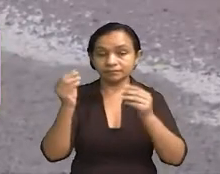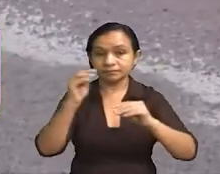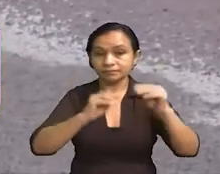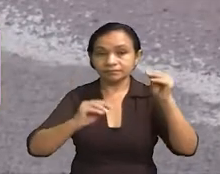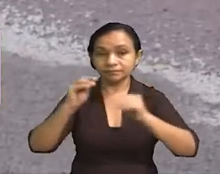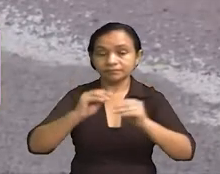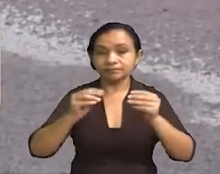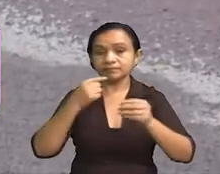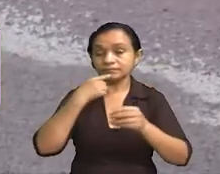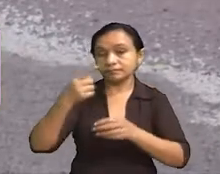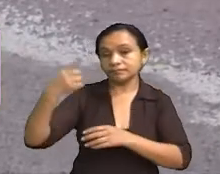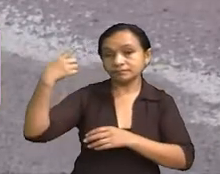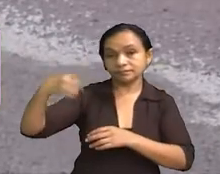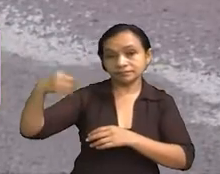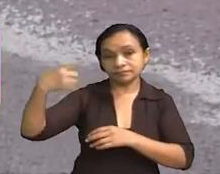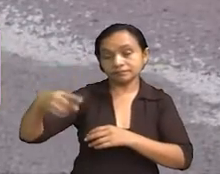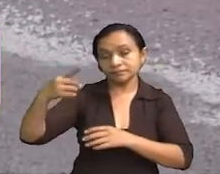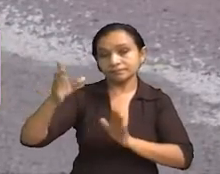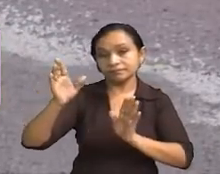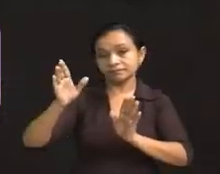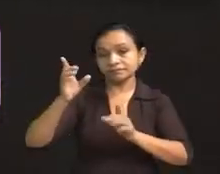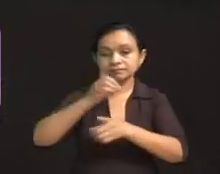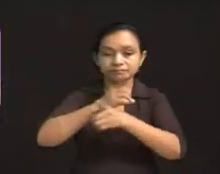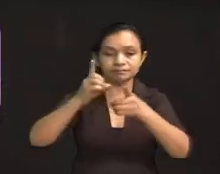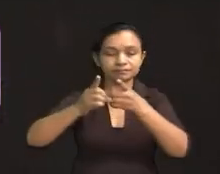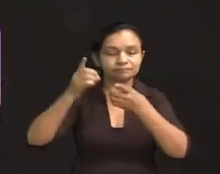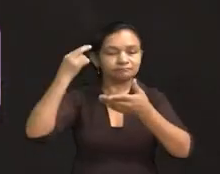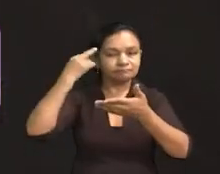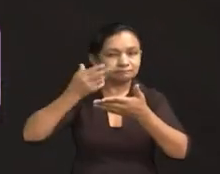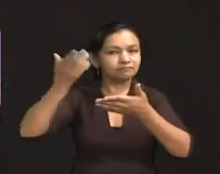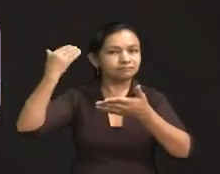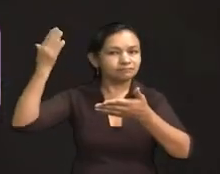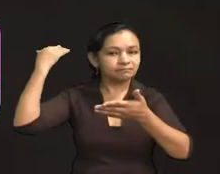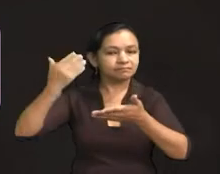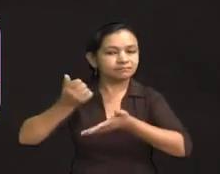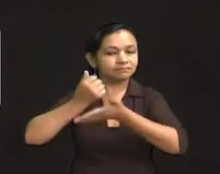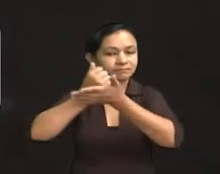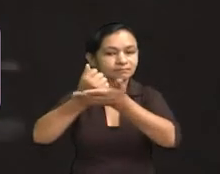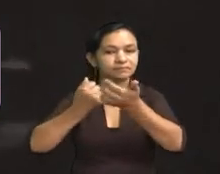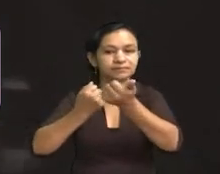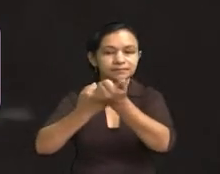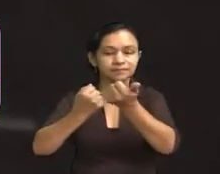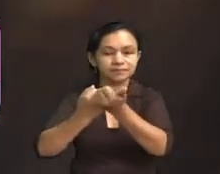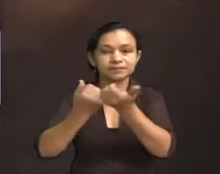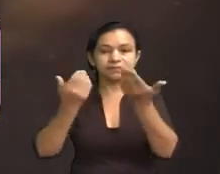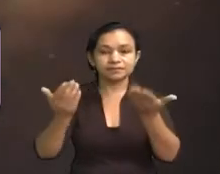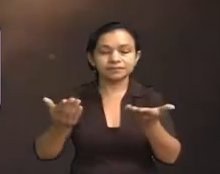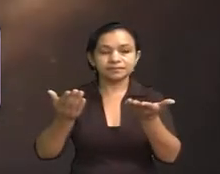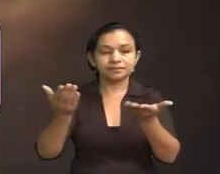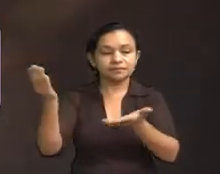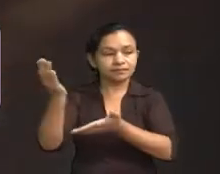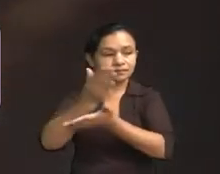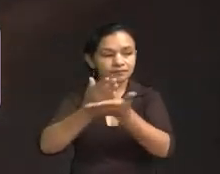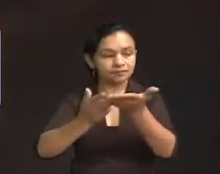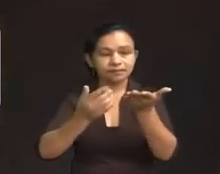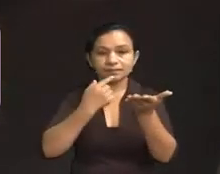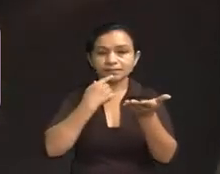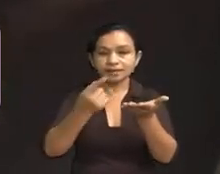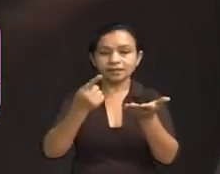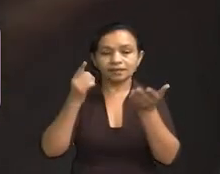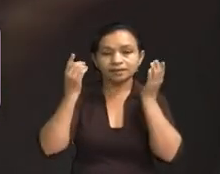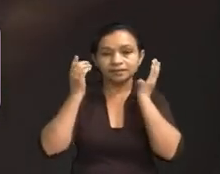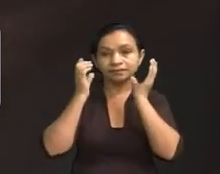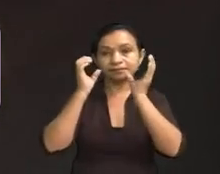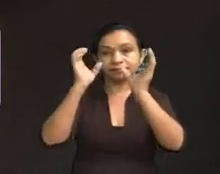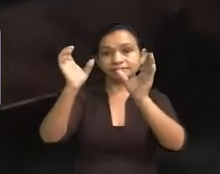se restituyen derechos, pero también se saldan deudas históricas. Deudas históricas, y vaya, a veces mencionamos nada más la costa Caribe,